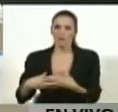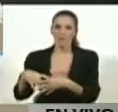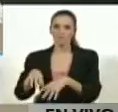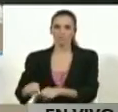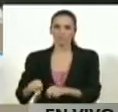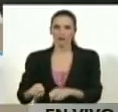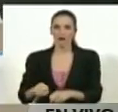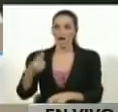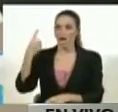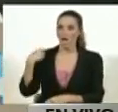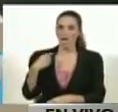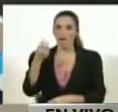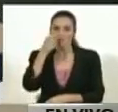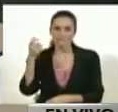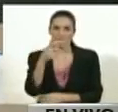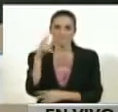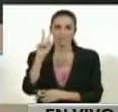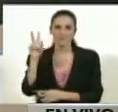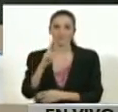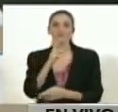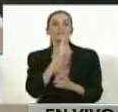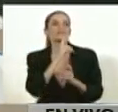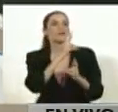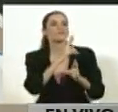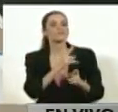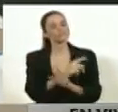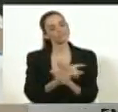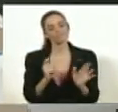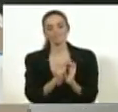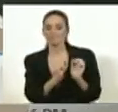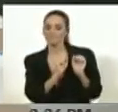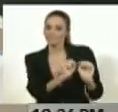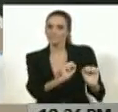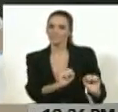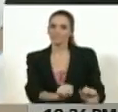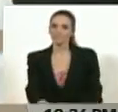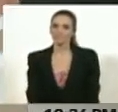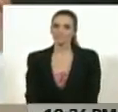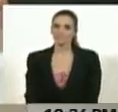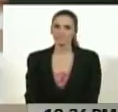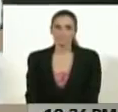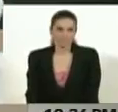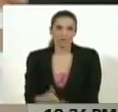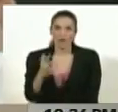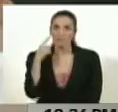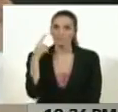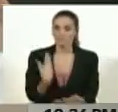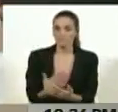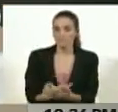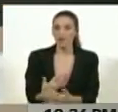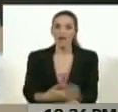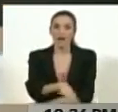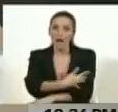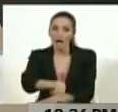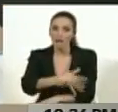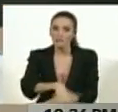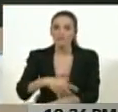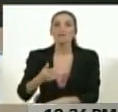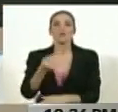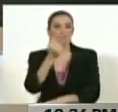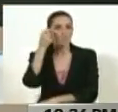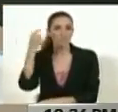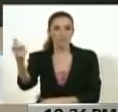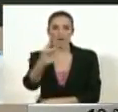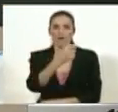ayer el pueblo de Venezuela Su respuesta fue contundente ahí está la muestra en las calles el